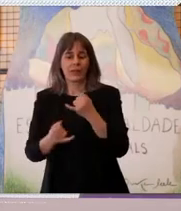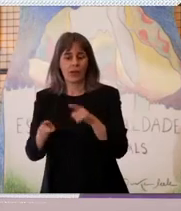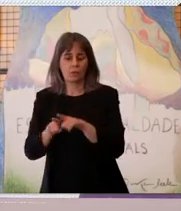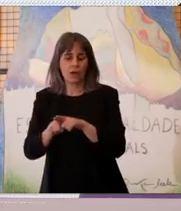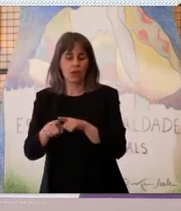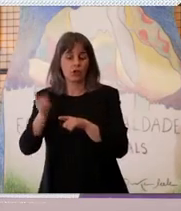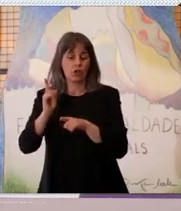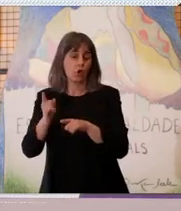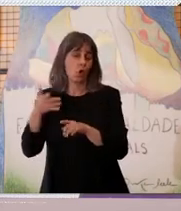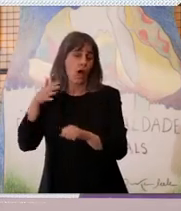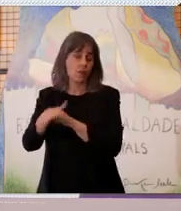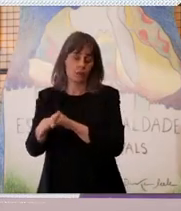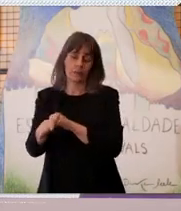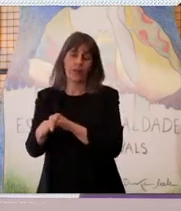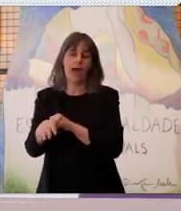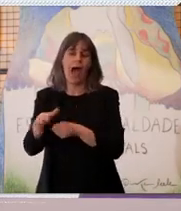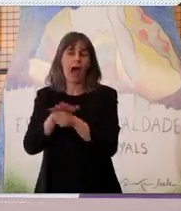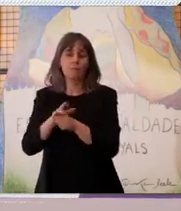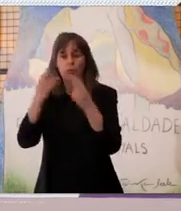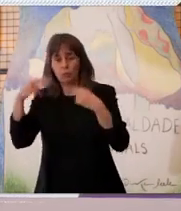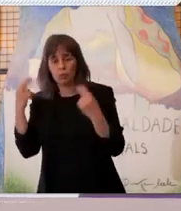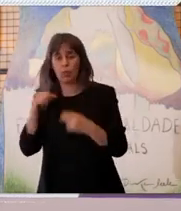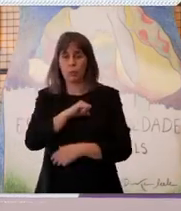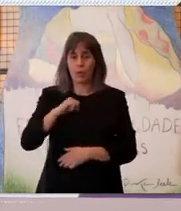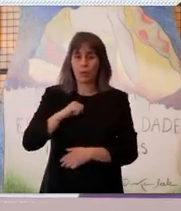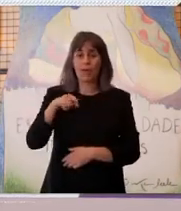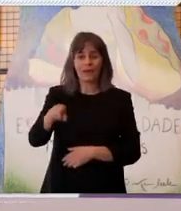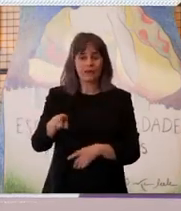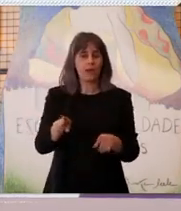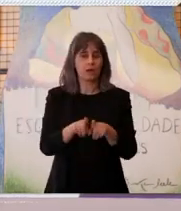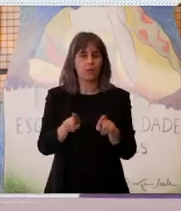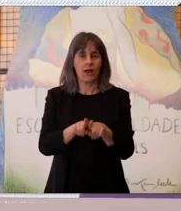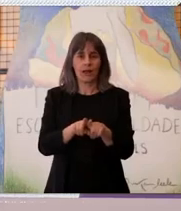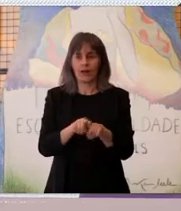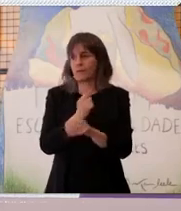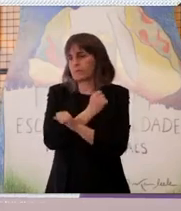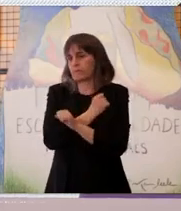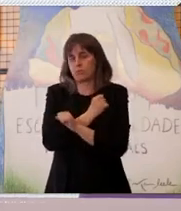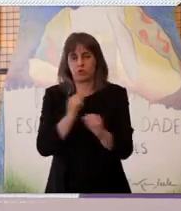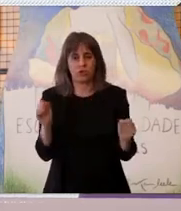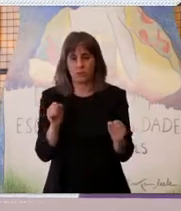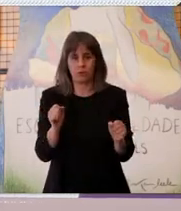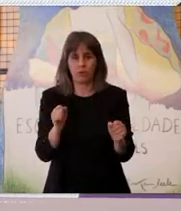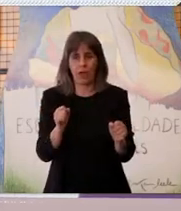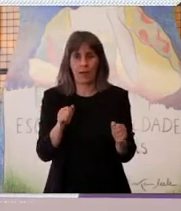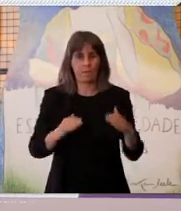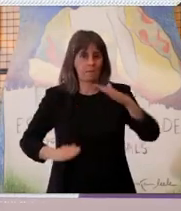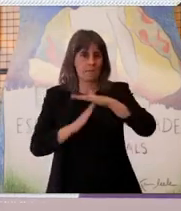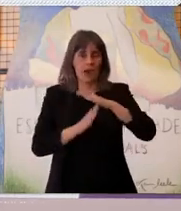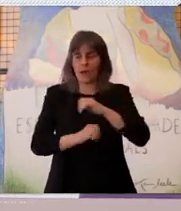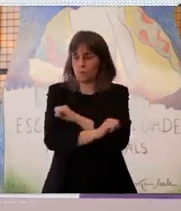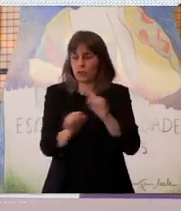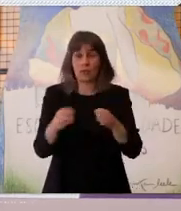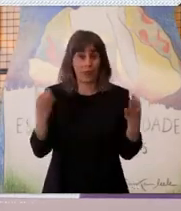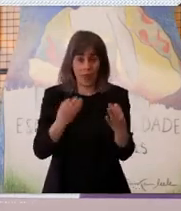privados etcétera esa parte Además de que es materialmente imposible dejar de hacerla Alguien tiene que